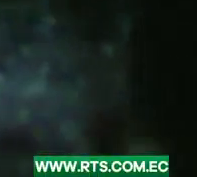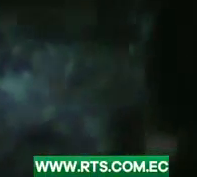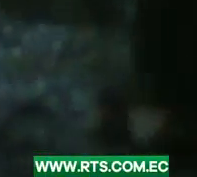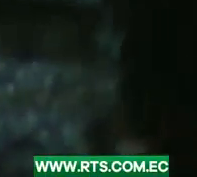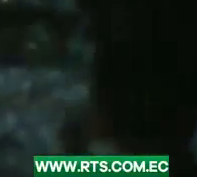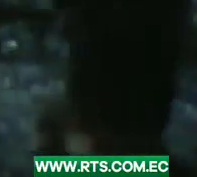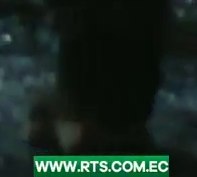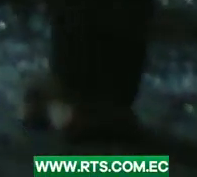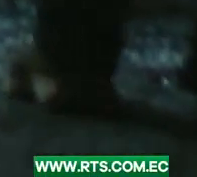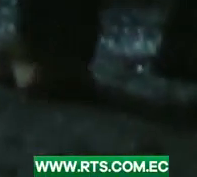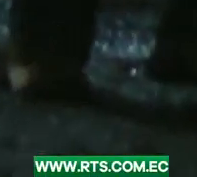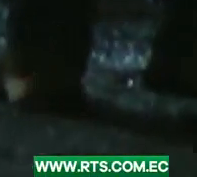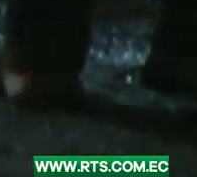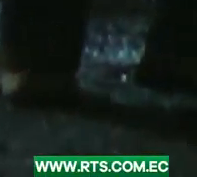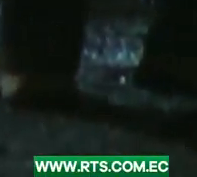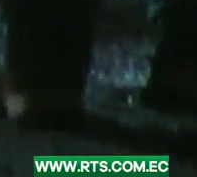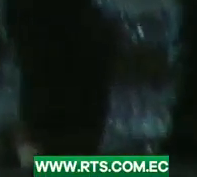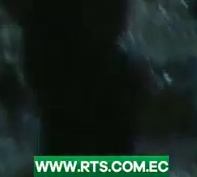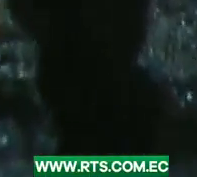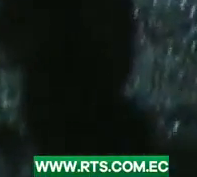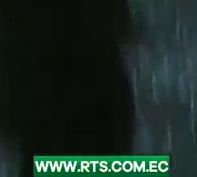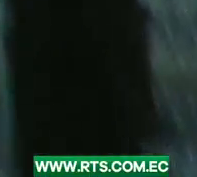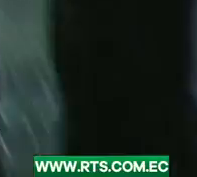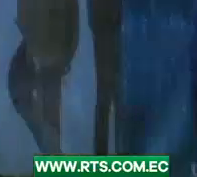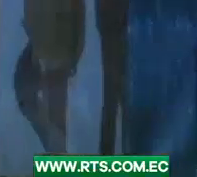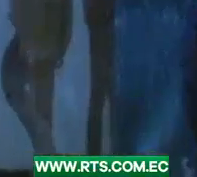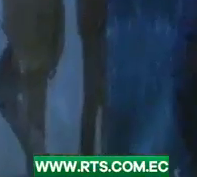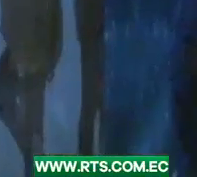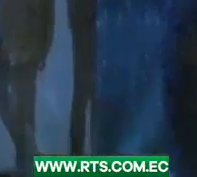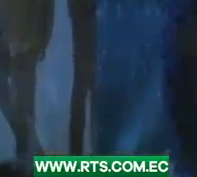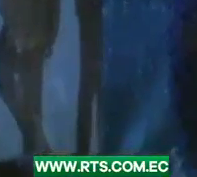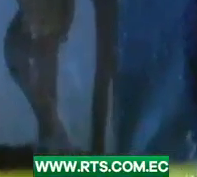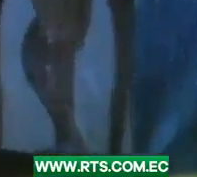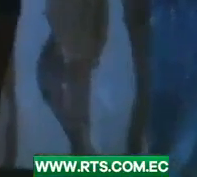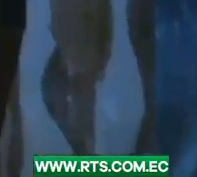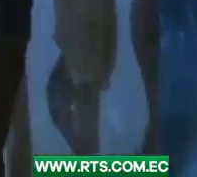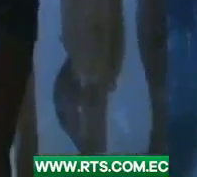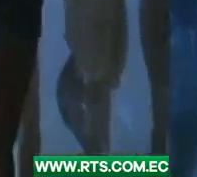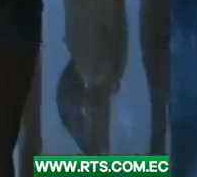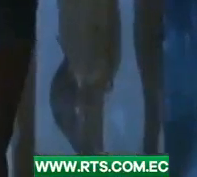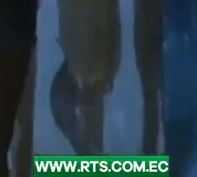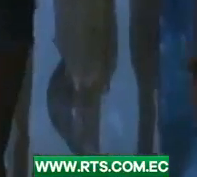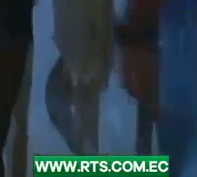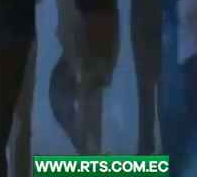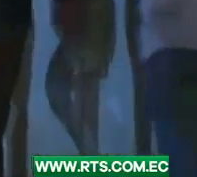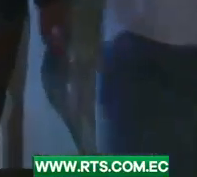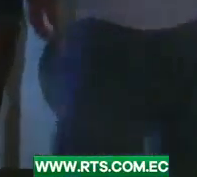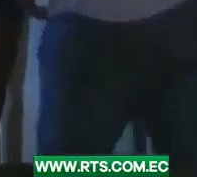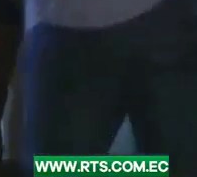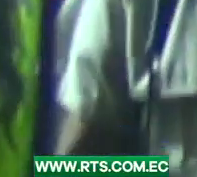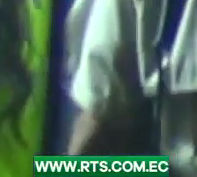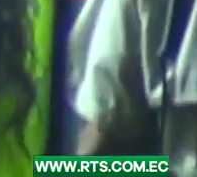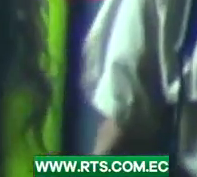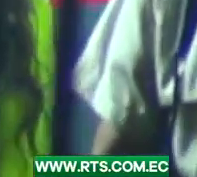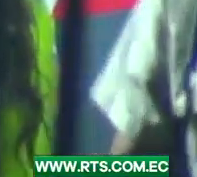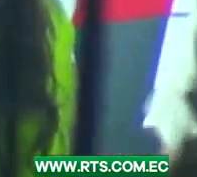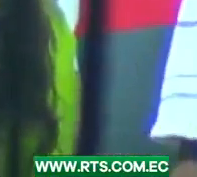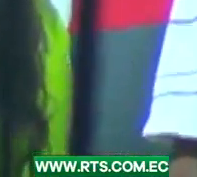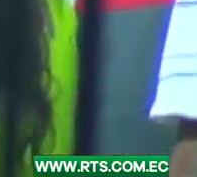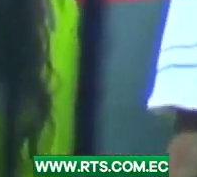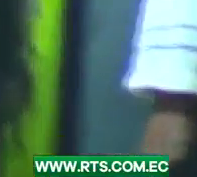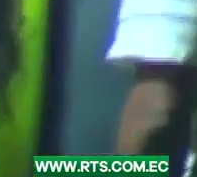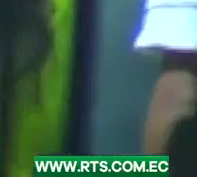El suceso se registró la noche del jueves en el Guasmo Sur. Dentro de la vivienda se encontraba la adolescente de 16 años en compañía de